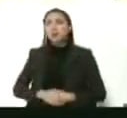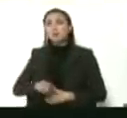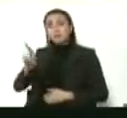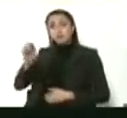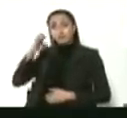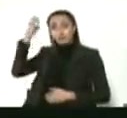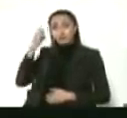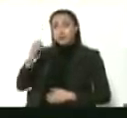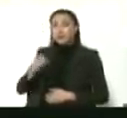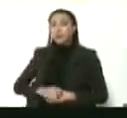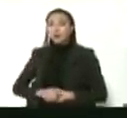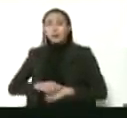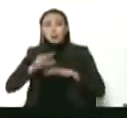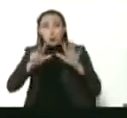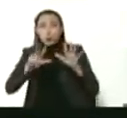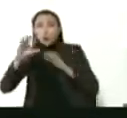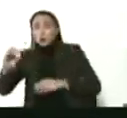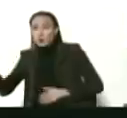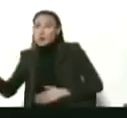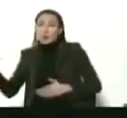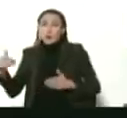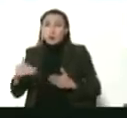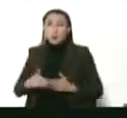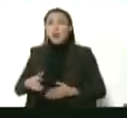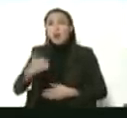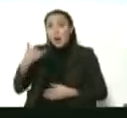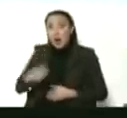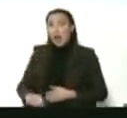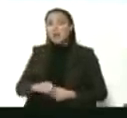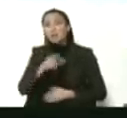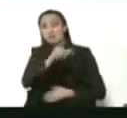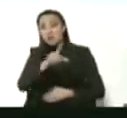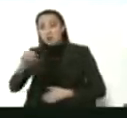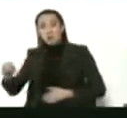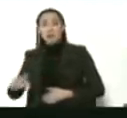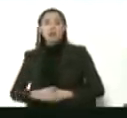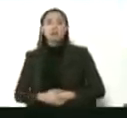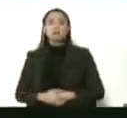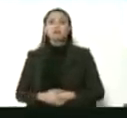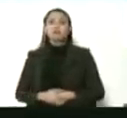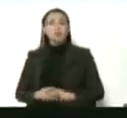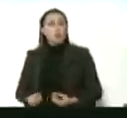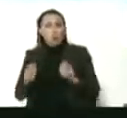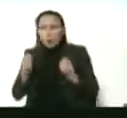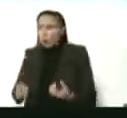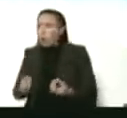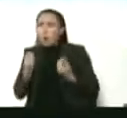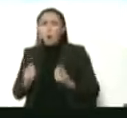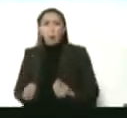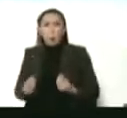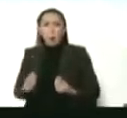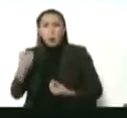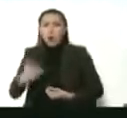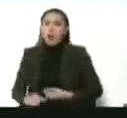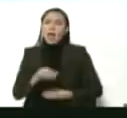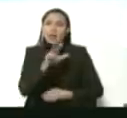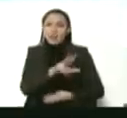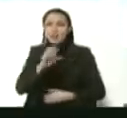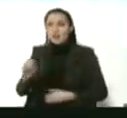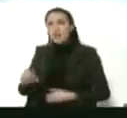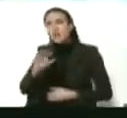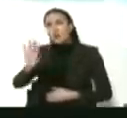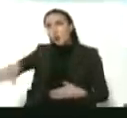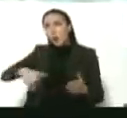países llegan a más de 800 casos por 100.000 habitantes. Y tienen rangos de 200, 300,